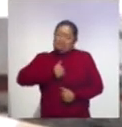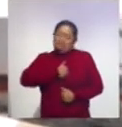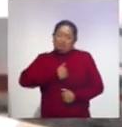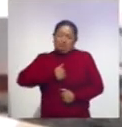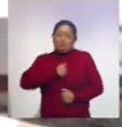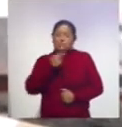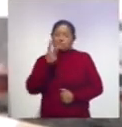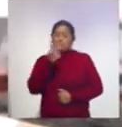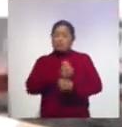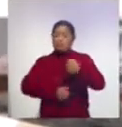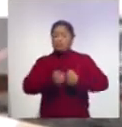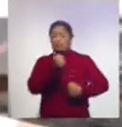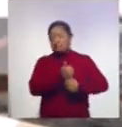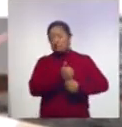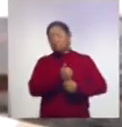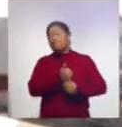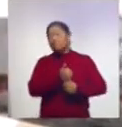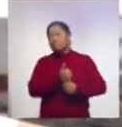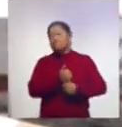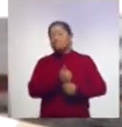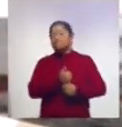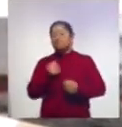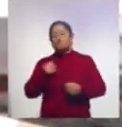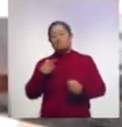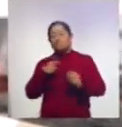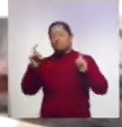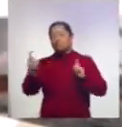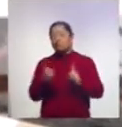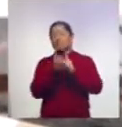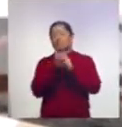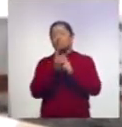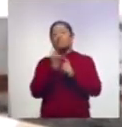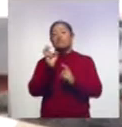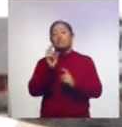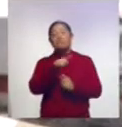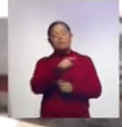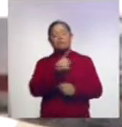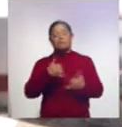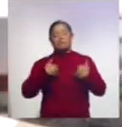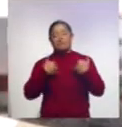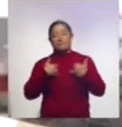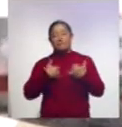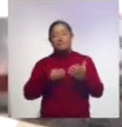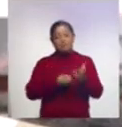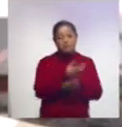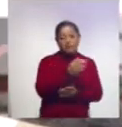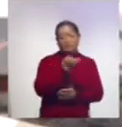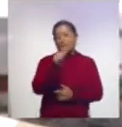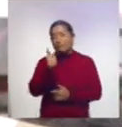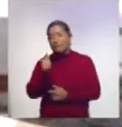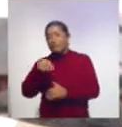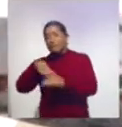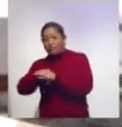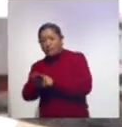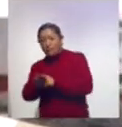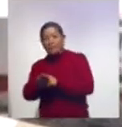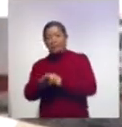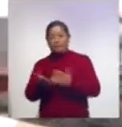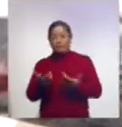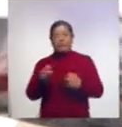nos encontramos en este evento donde el ingreso y la salida de los jóvenes se pone